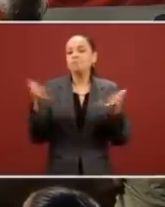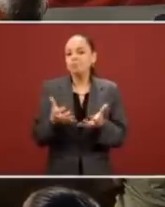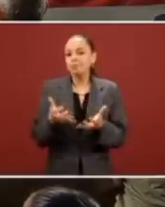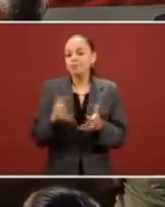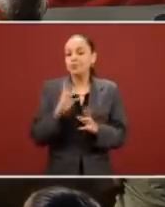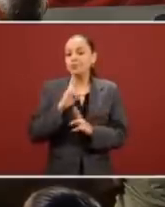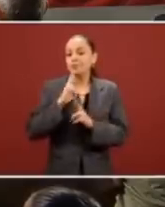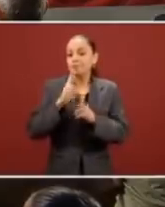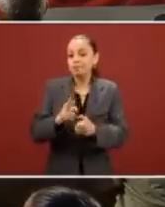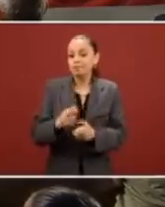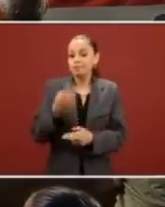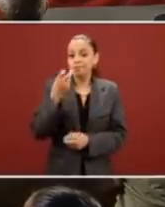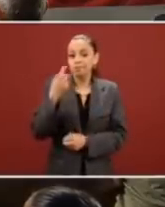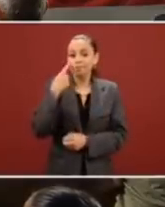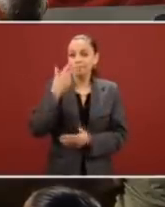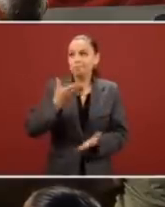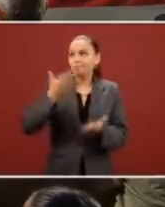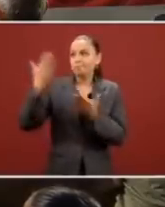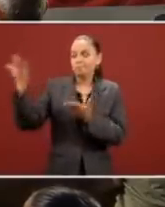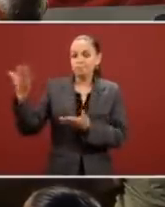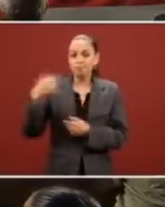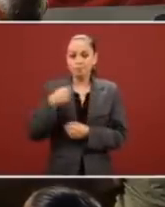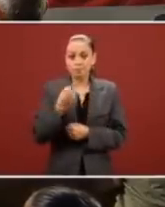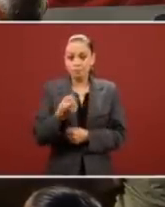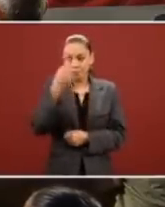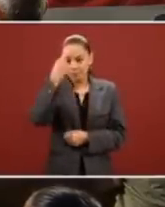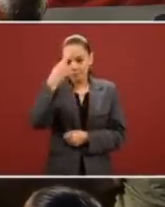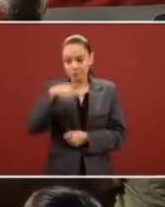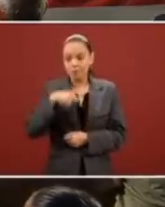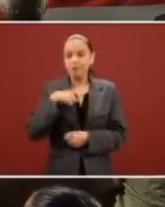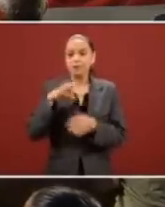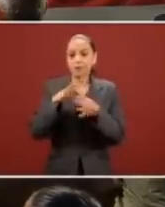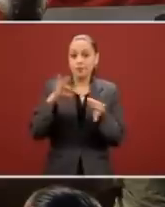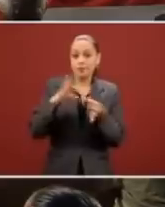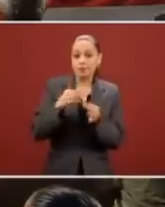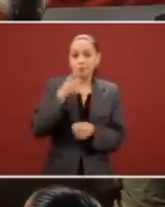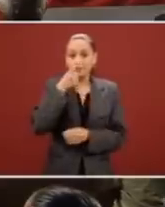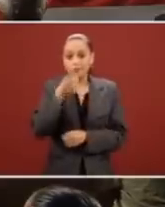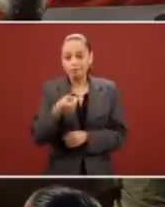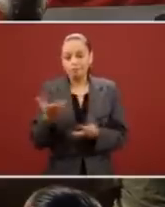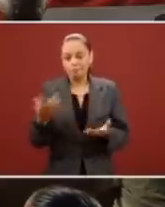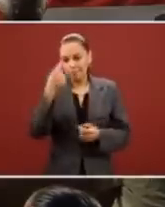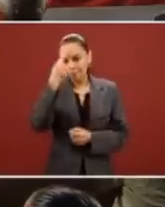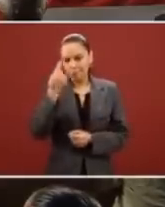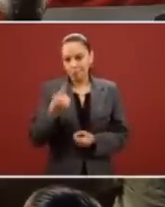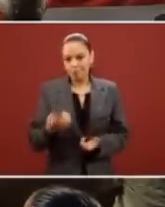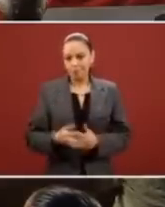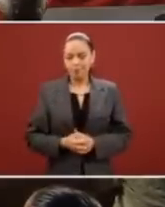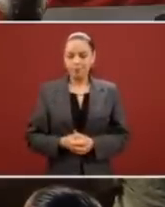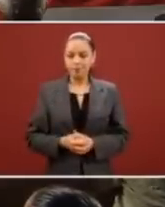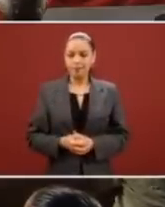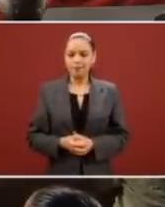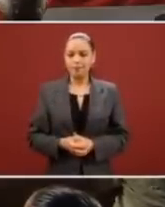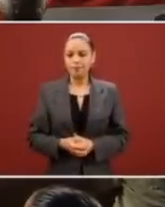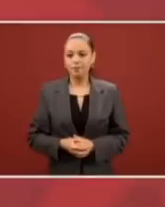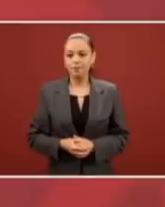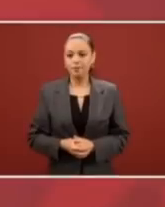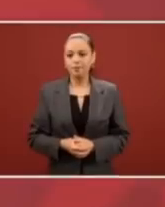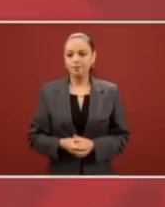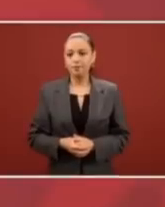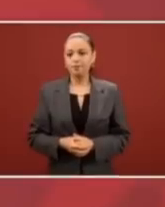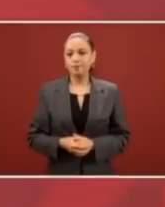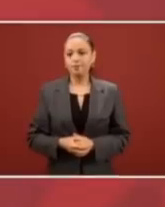Entonces, ¿para qué voy a estar con interpretaciones? Presidente. Eso les corresponde a